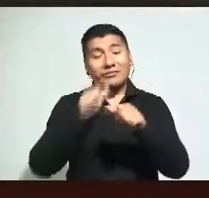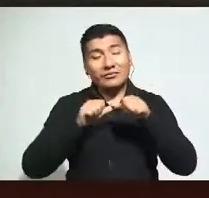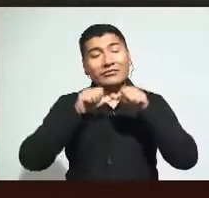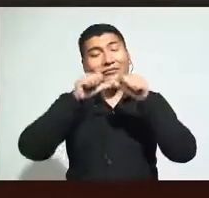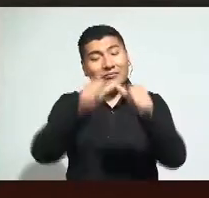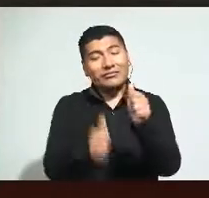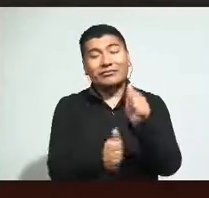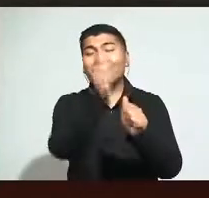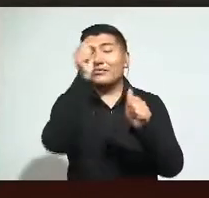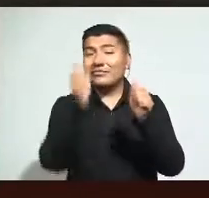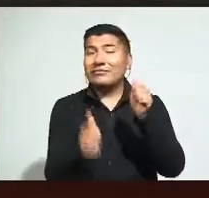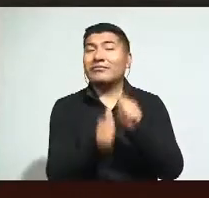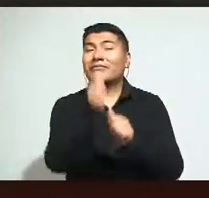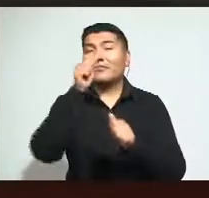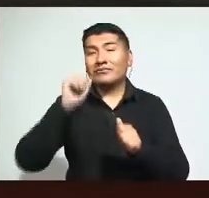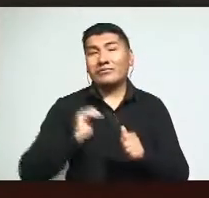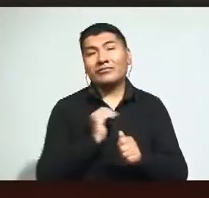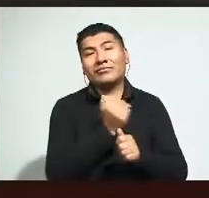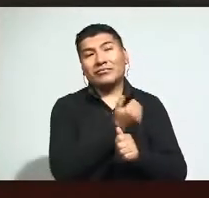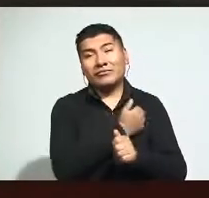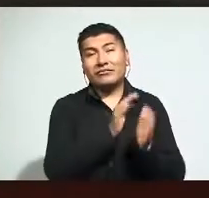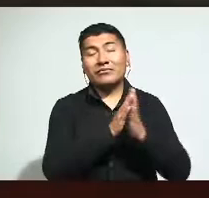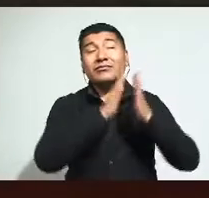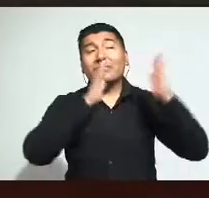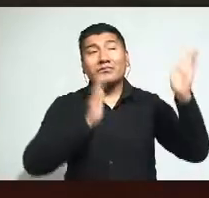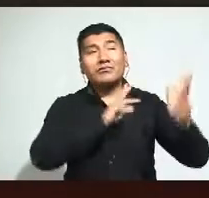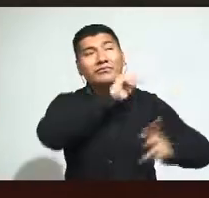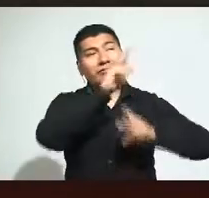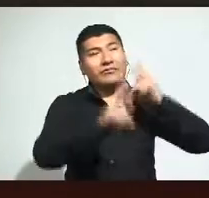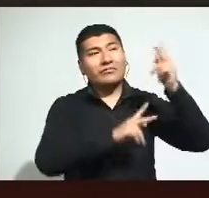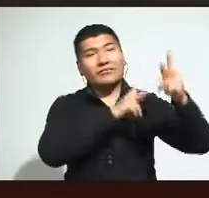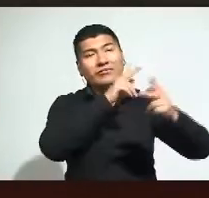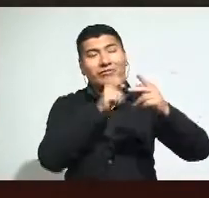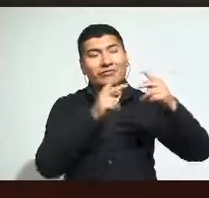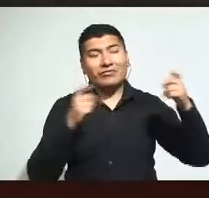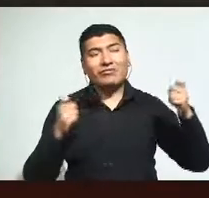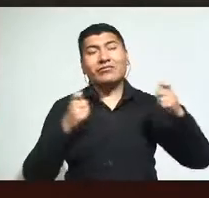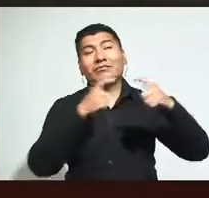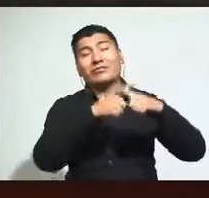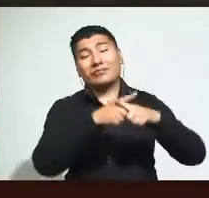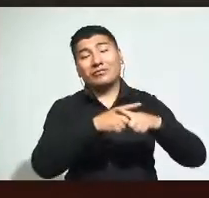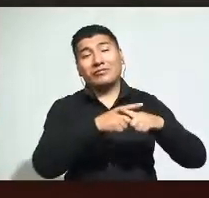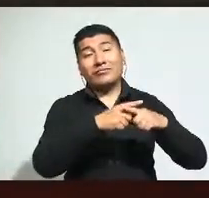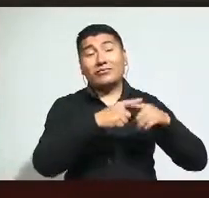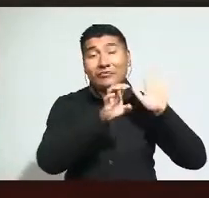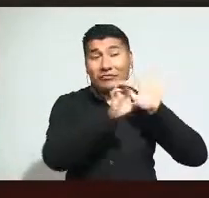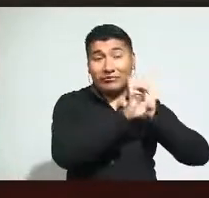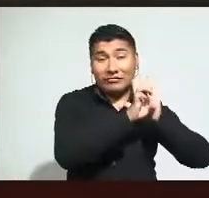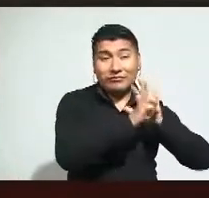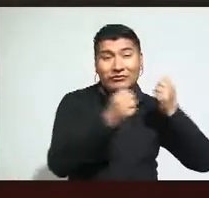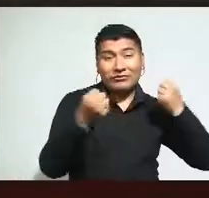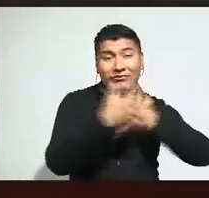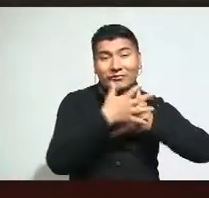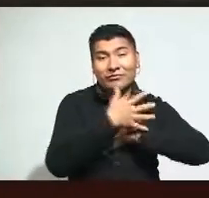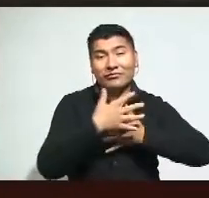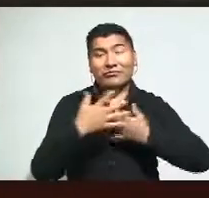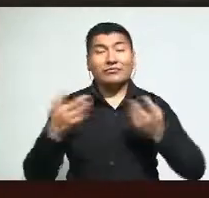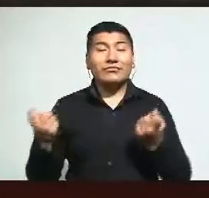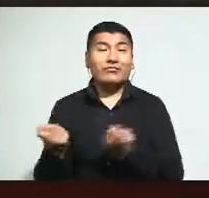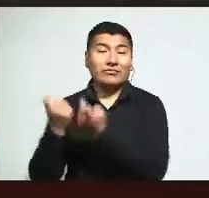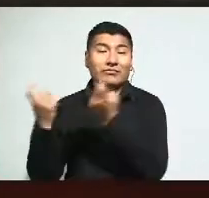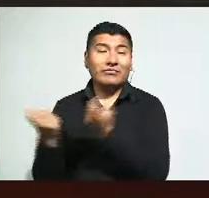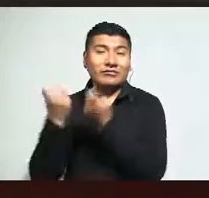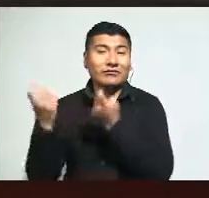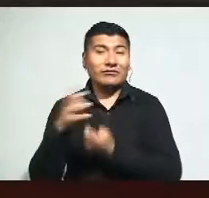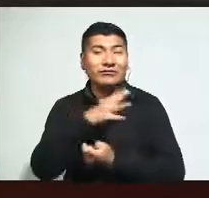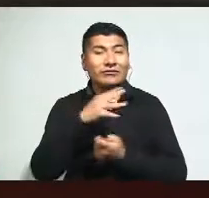venciendo a nuestros grandes adversarios como es el miedo el pecado y la